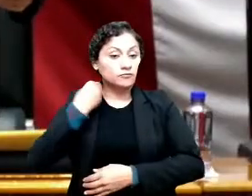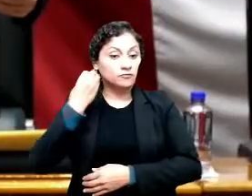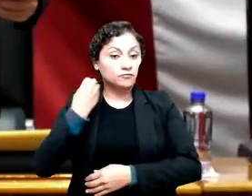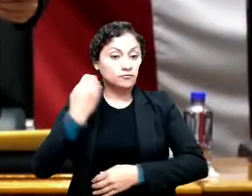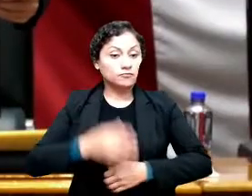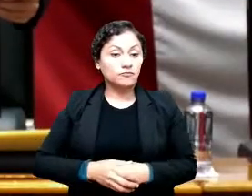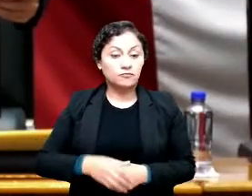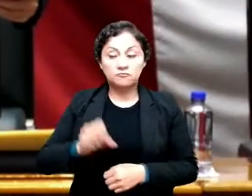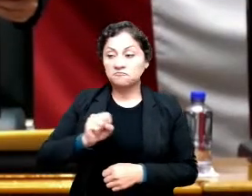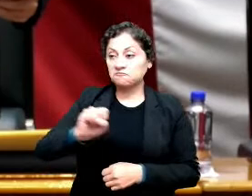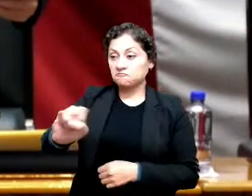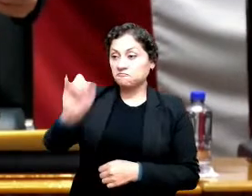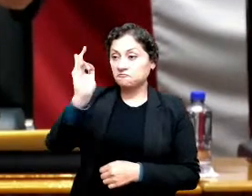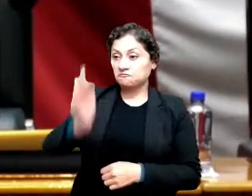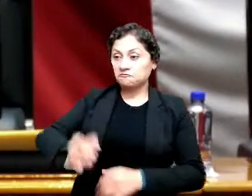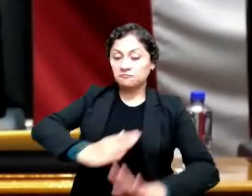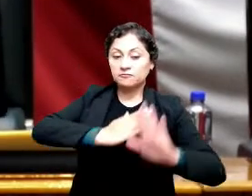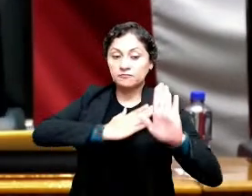Sí, protesto.